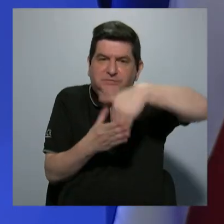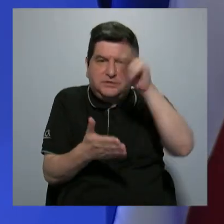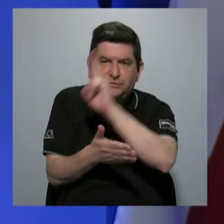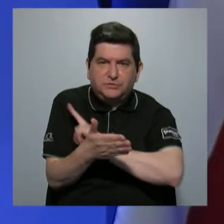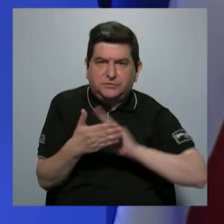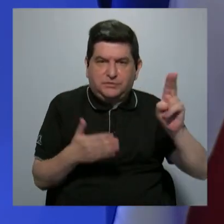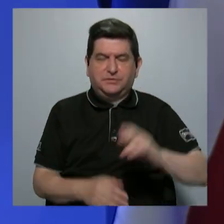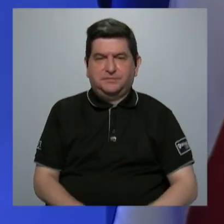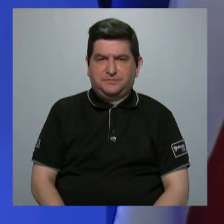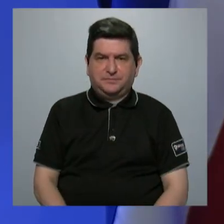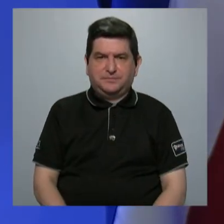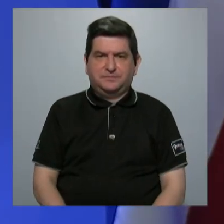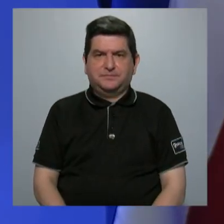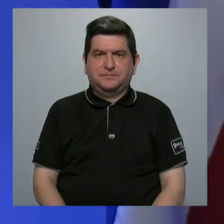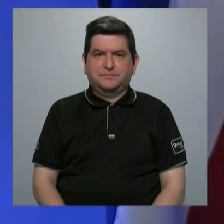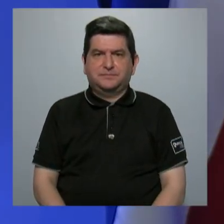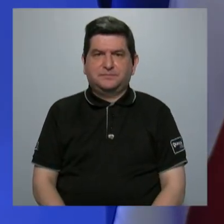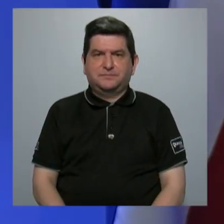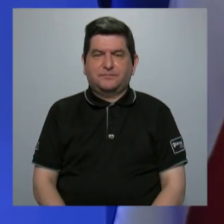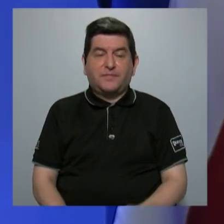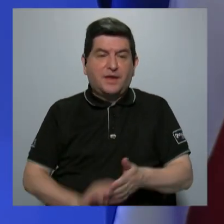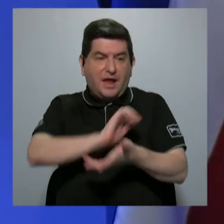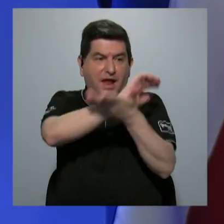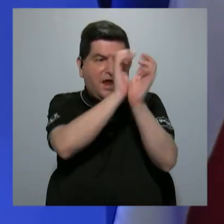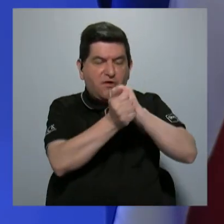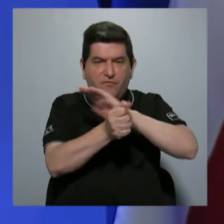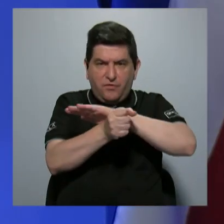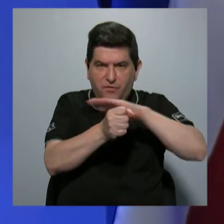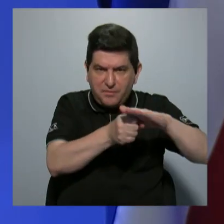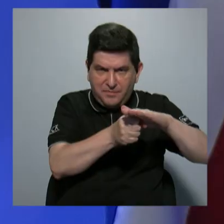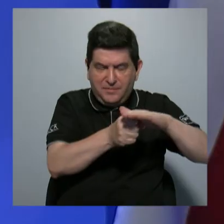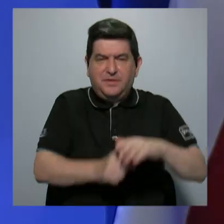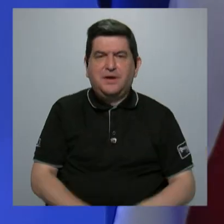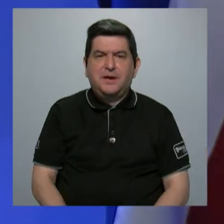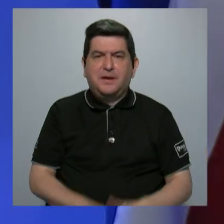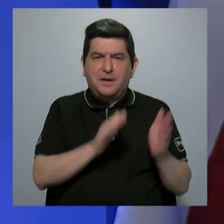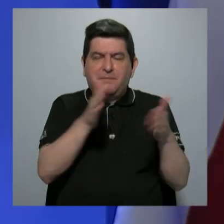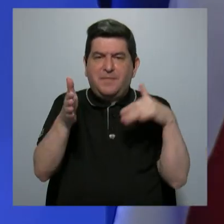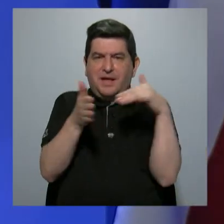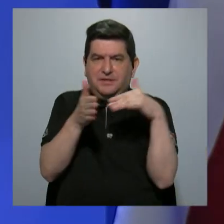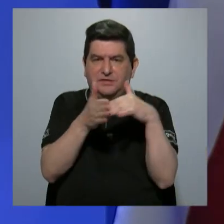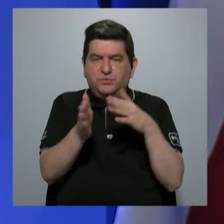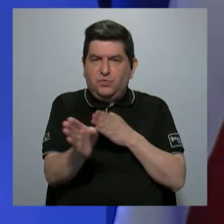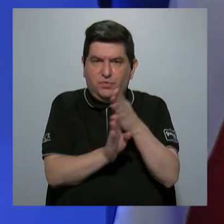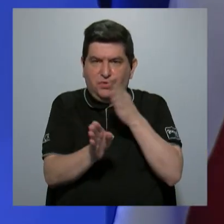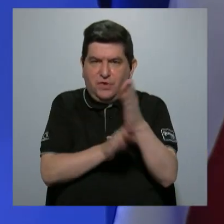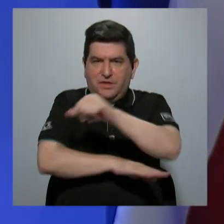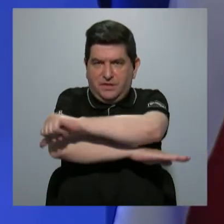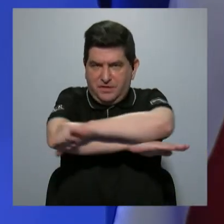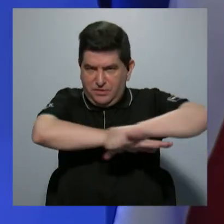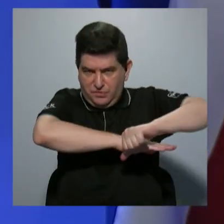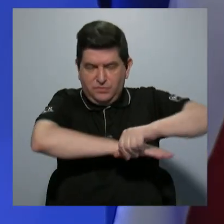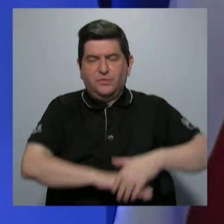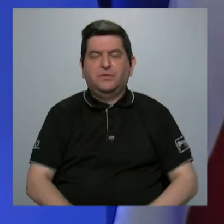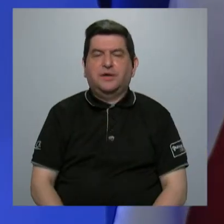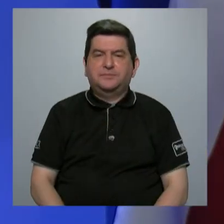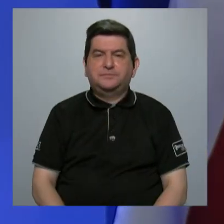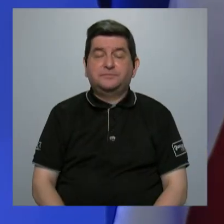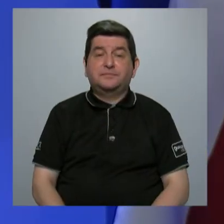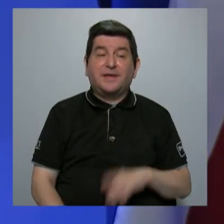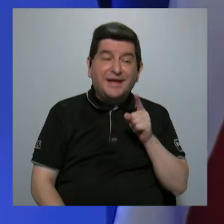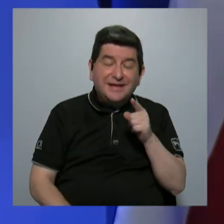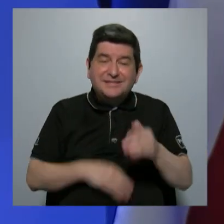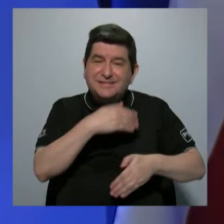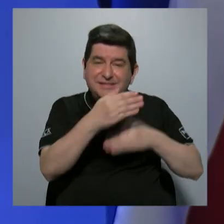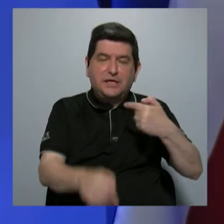universidad, que es la reforma integral y completa del plan de estudios de la carrera de arquitectura. Este es un proceso